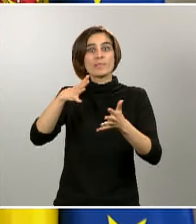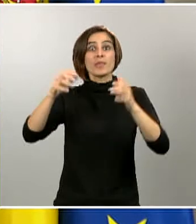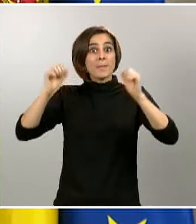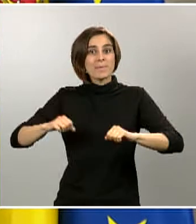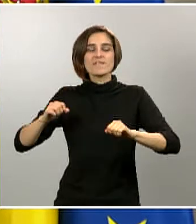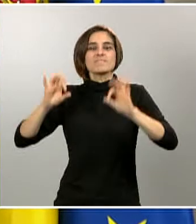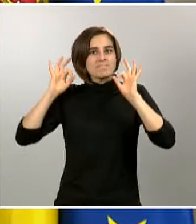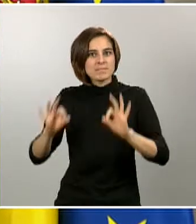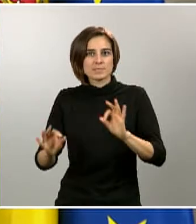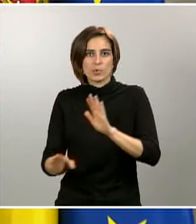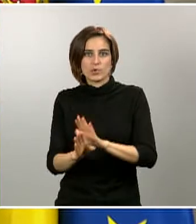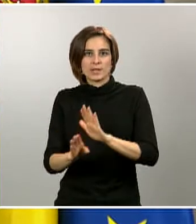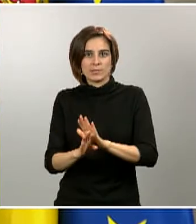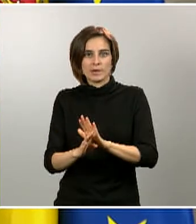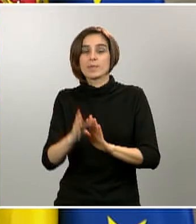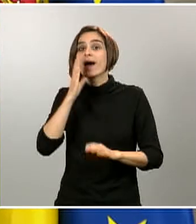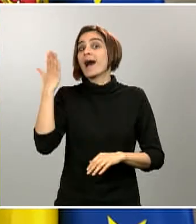que estipulaba un